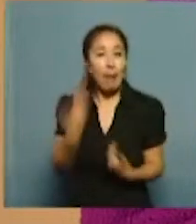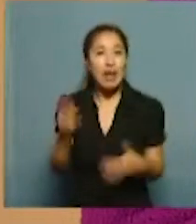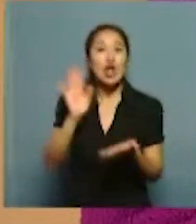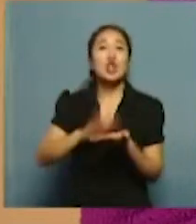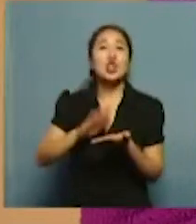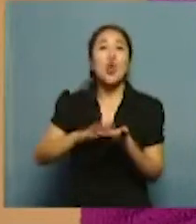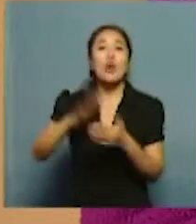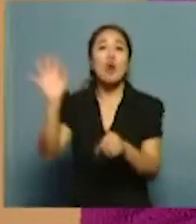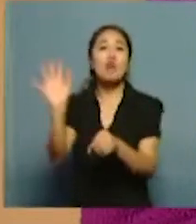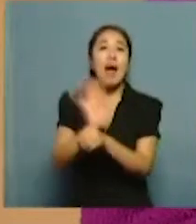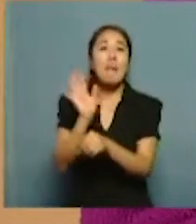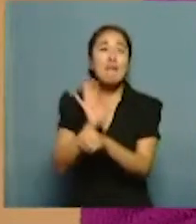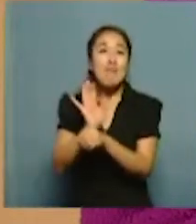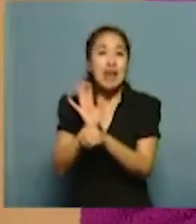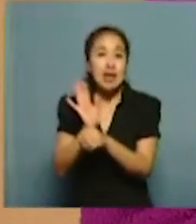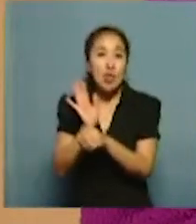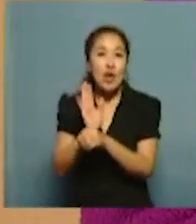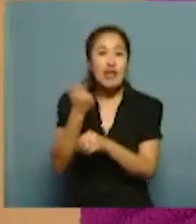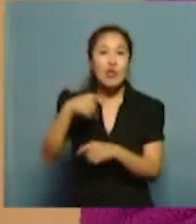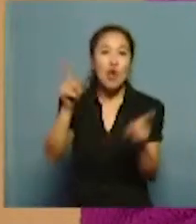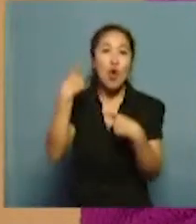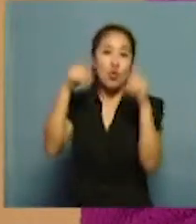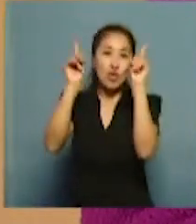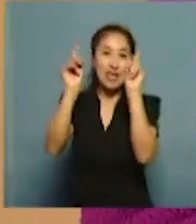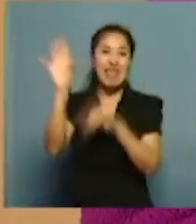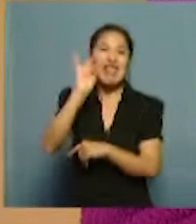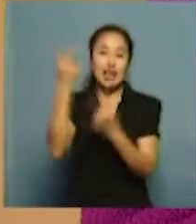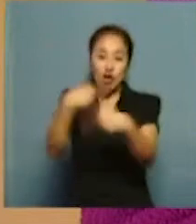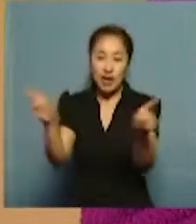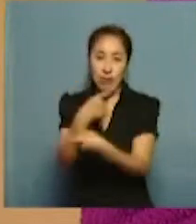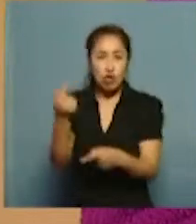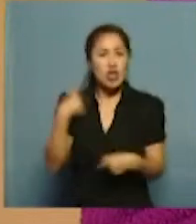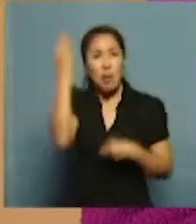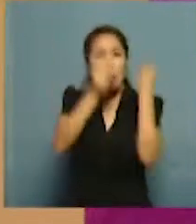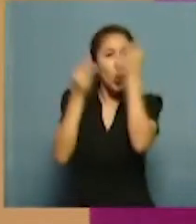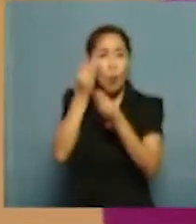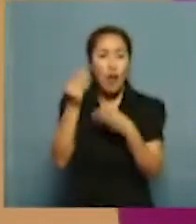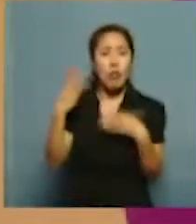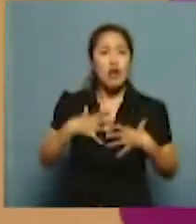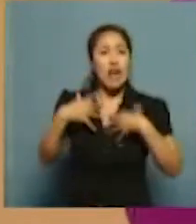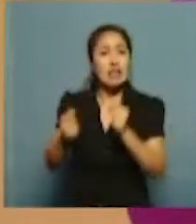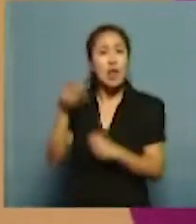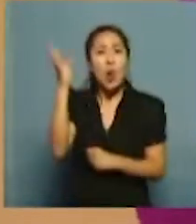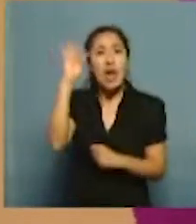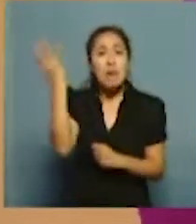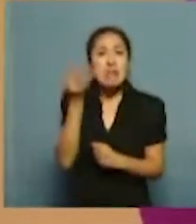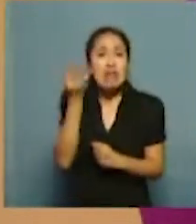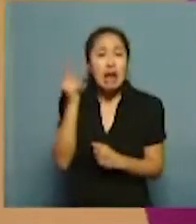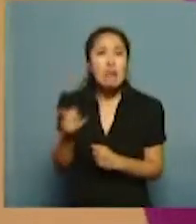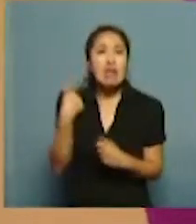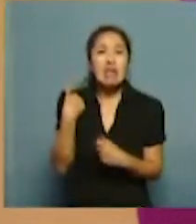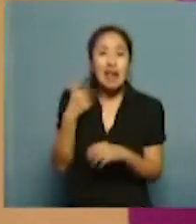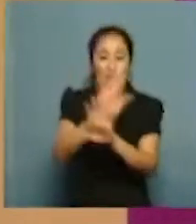maestro abreu de venezuela ya veríamos muy preocupados por la situación sanitaria y especialmente en el área frágil y vulnerable